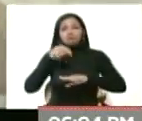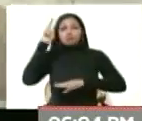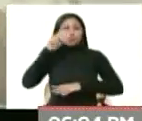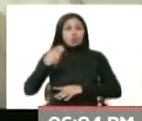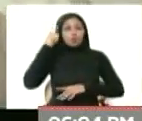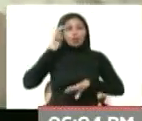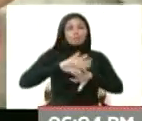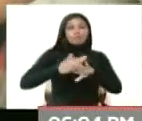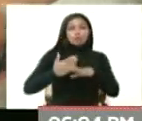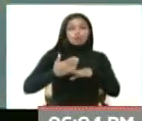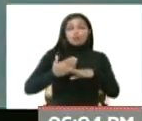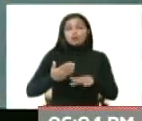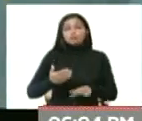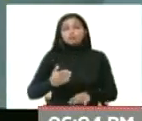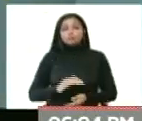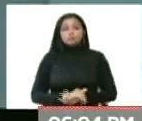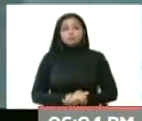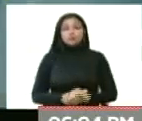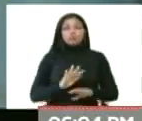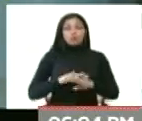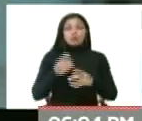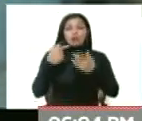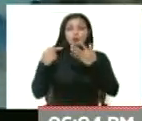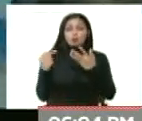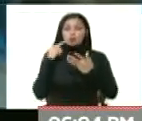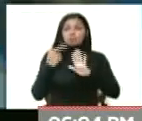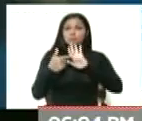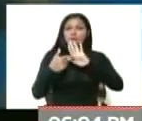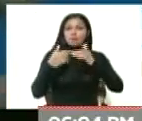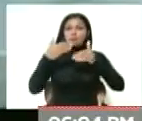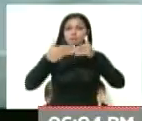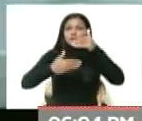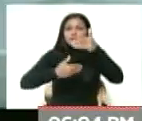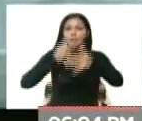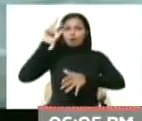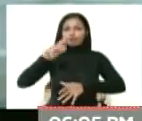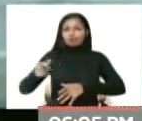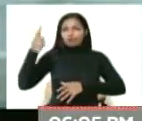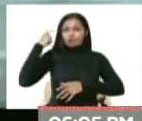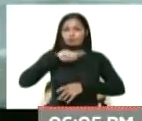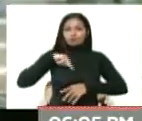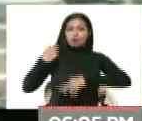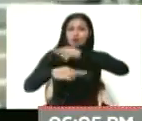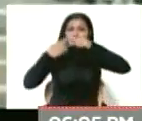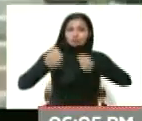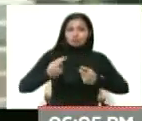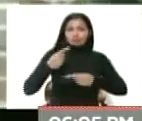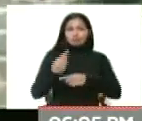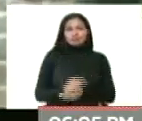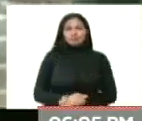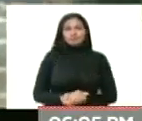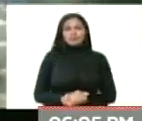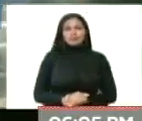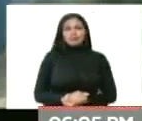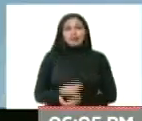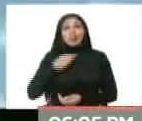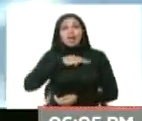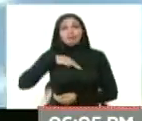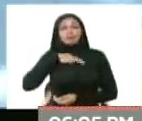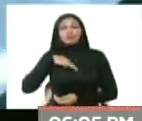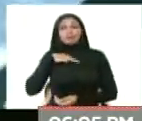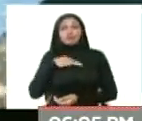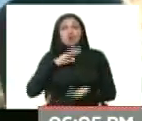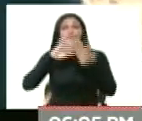porque cuando lo extraordinario se va haciendo cotidiano, es que estamos en una revolución. La misión Barrio Adentro no